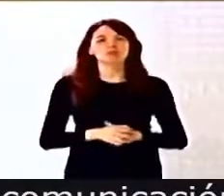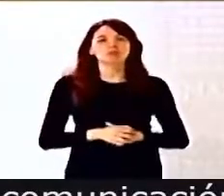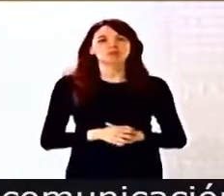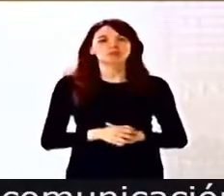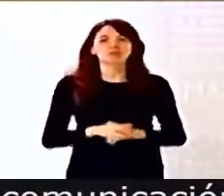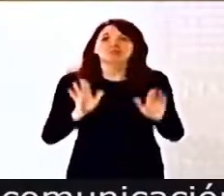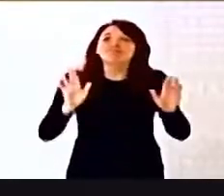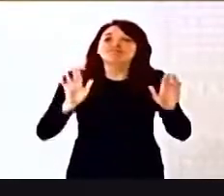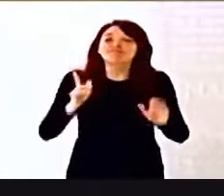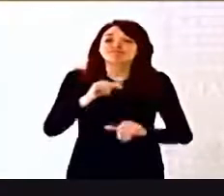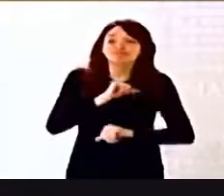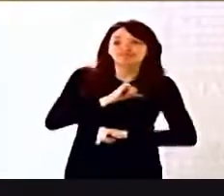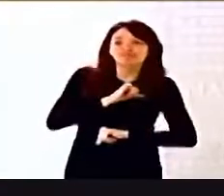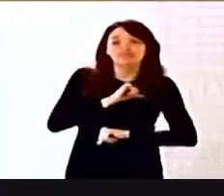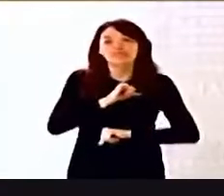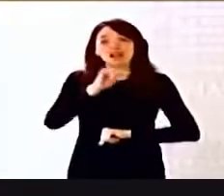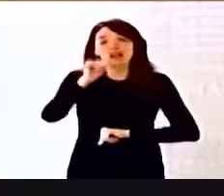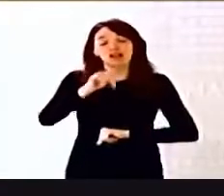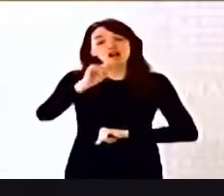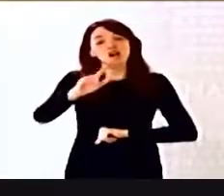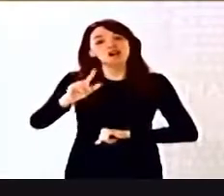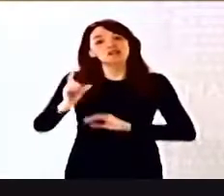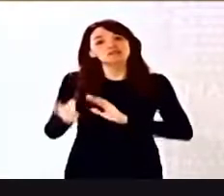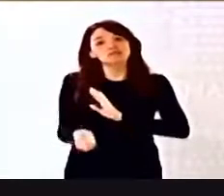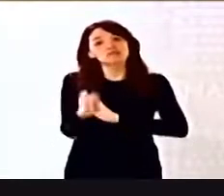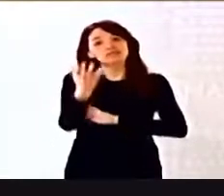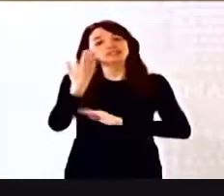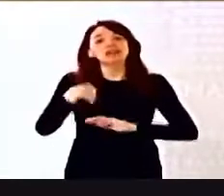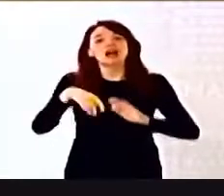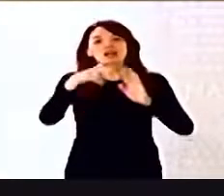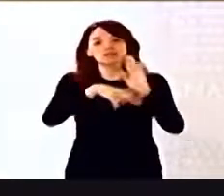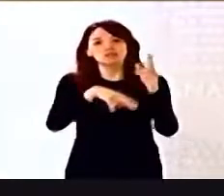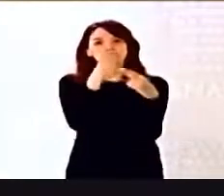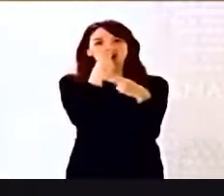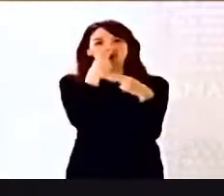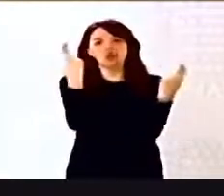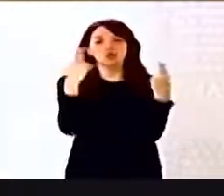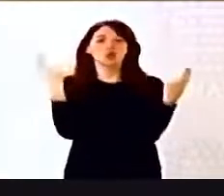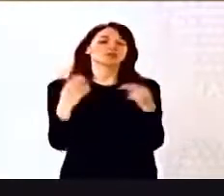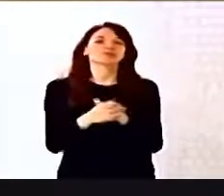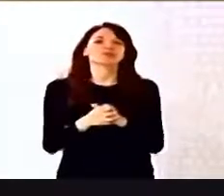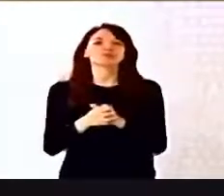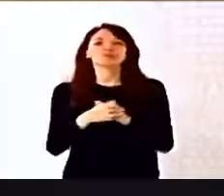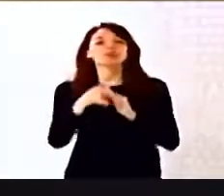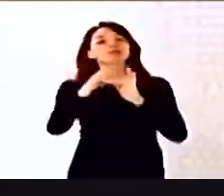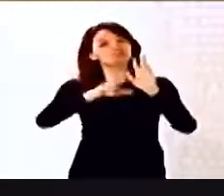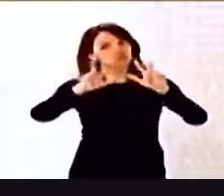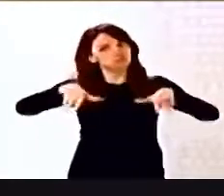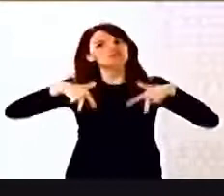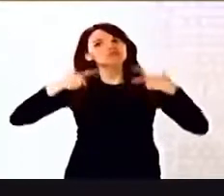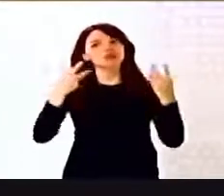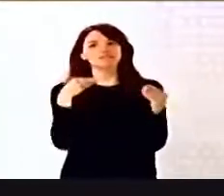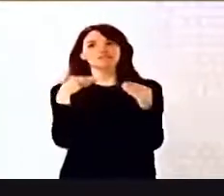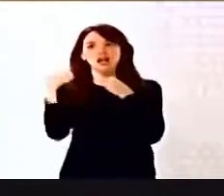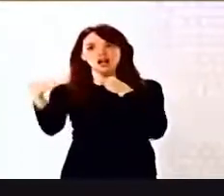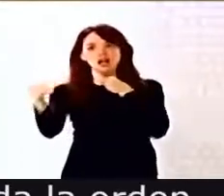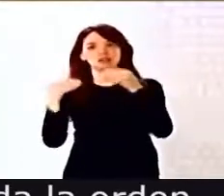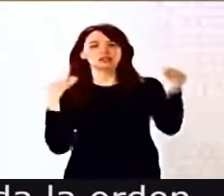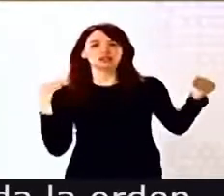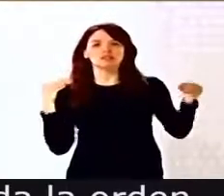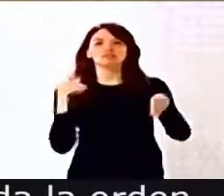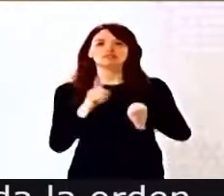Pero teníamos que esperar al día de hoy para que saliese publicada la orden. La orden nos permite flexibilidad en las franjas